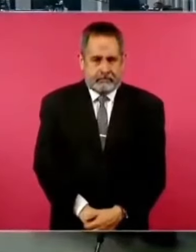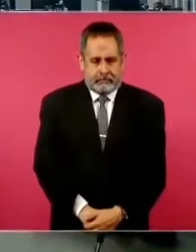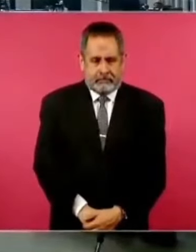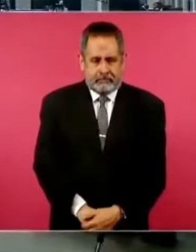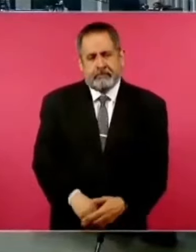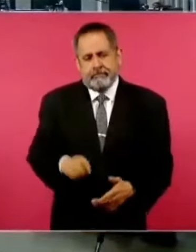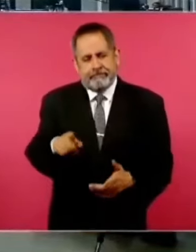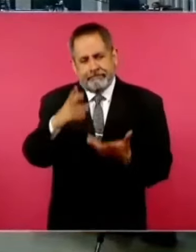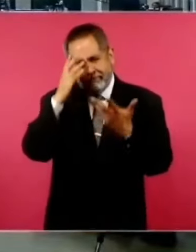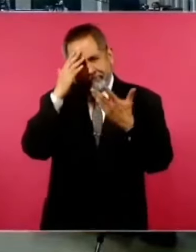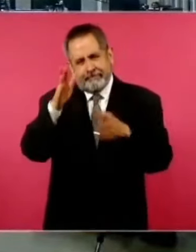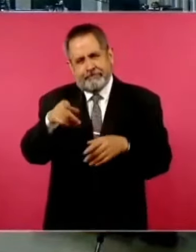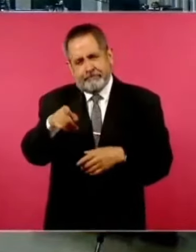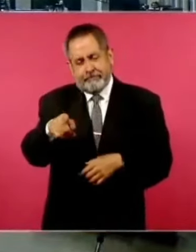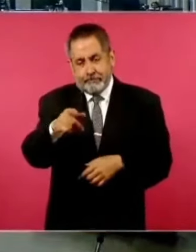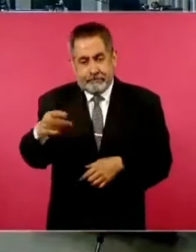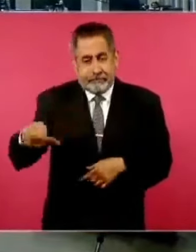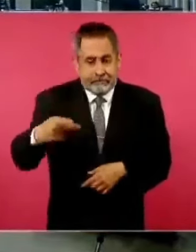ya.